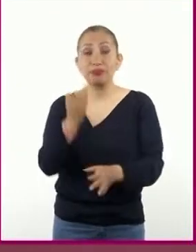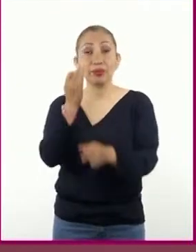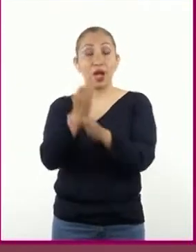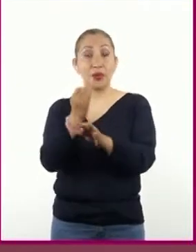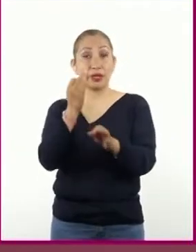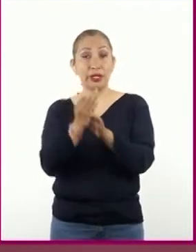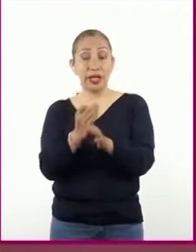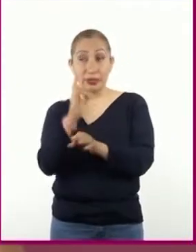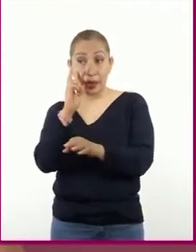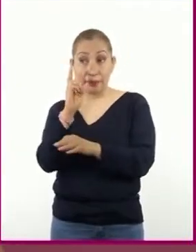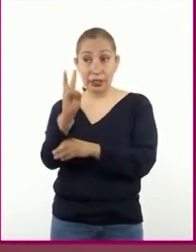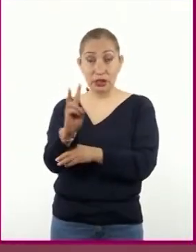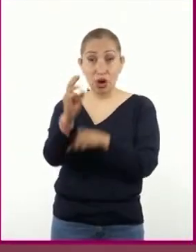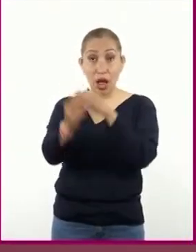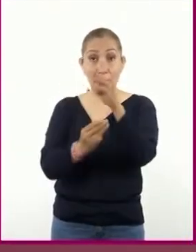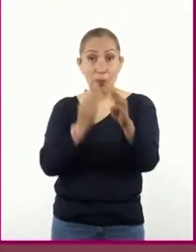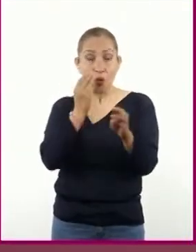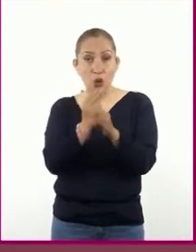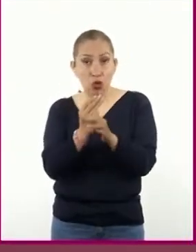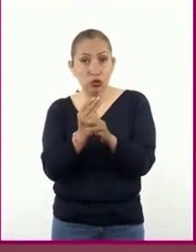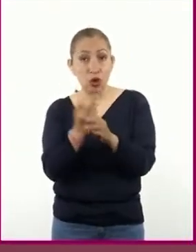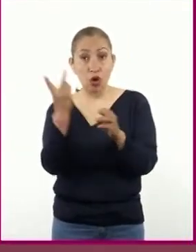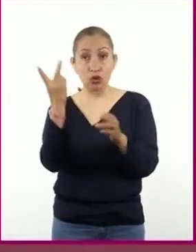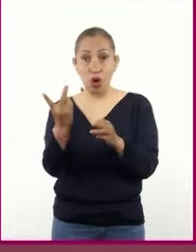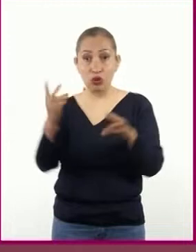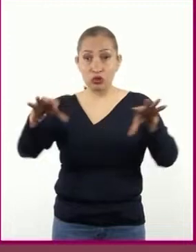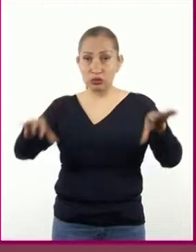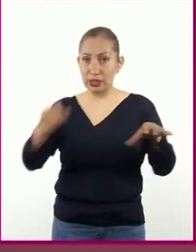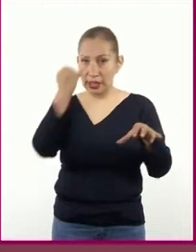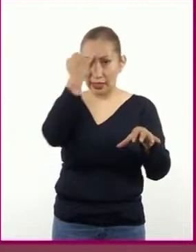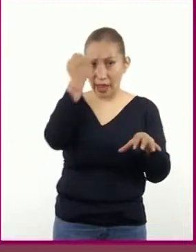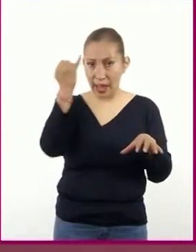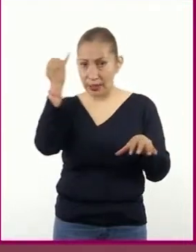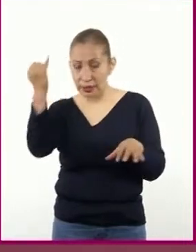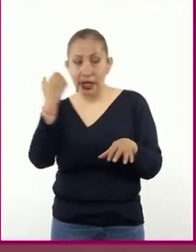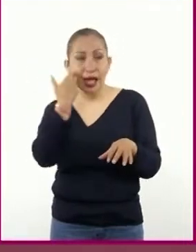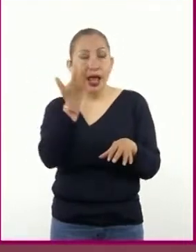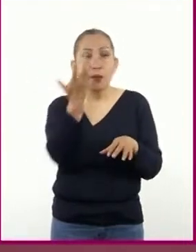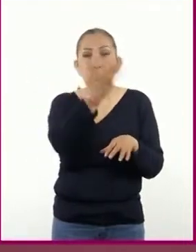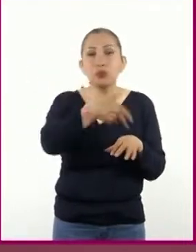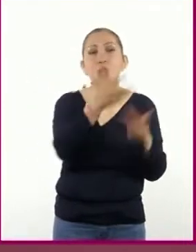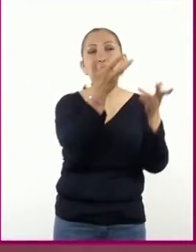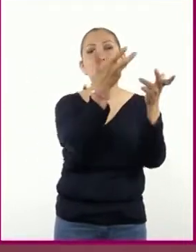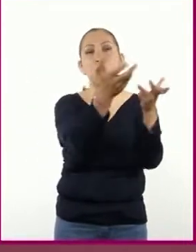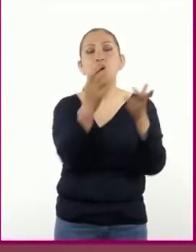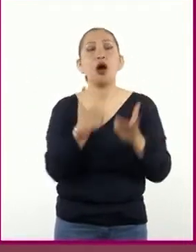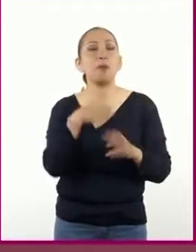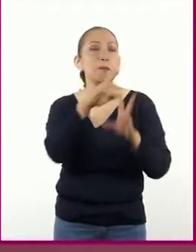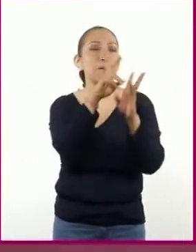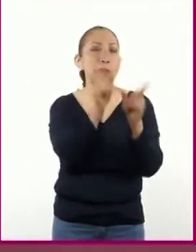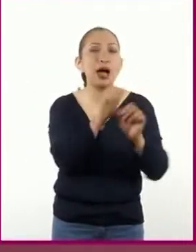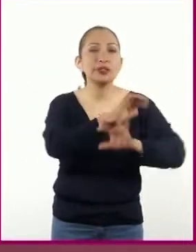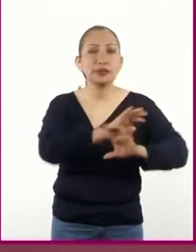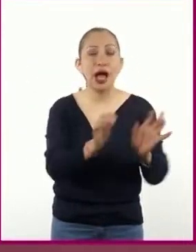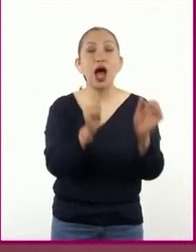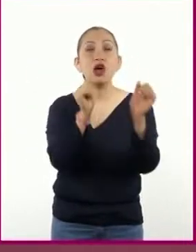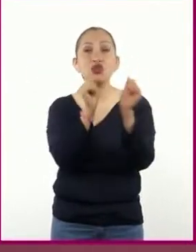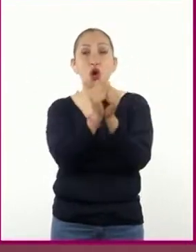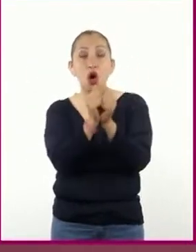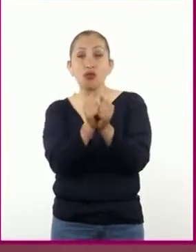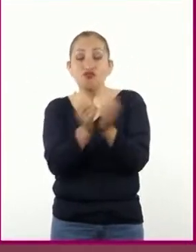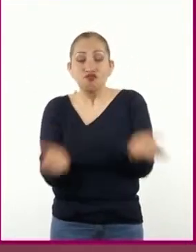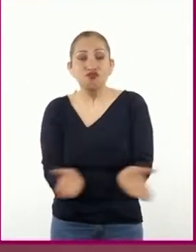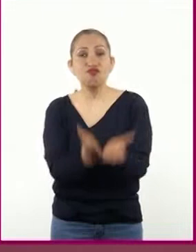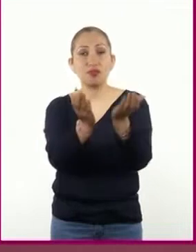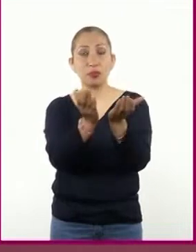actualidad, se observa que el mundo se mueve entre dos paradojas: la búsqueda y anhelo de una cultura de paz basada en el fomento